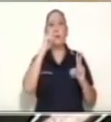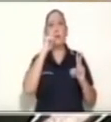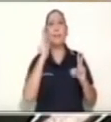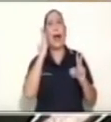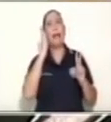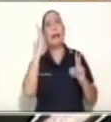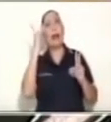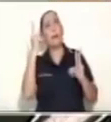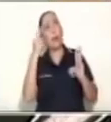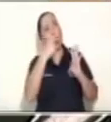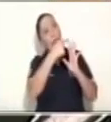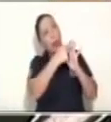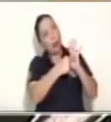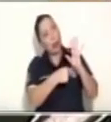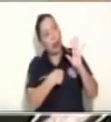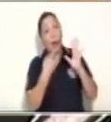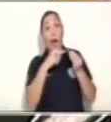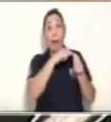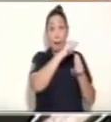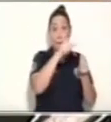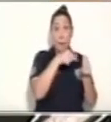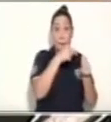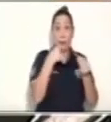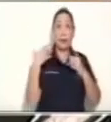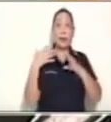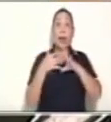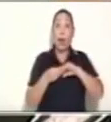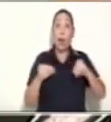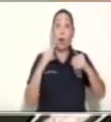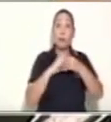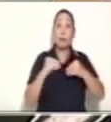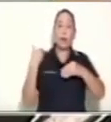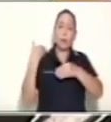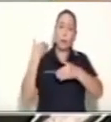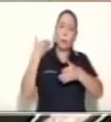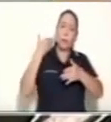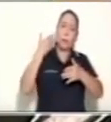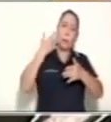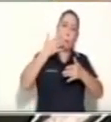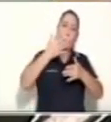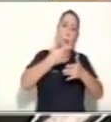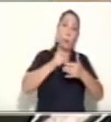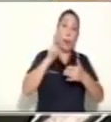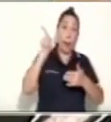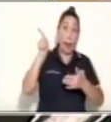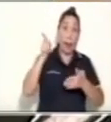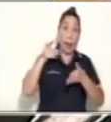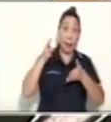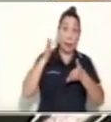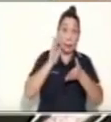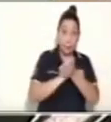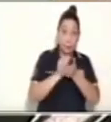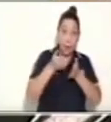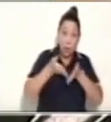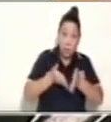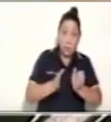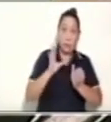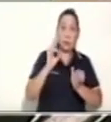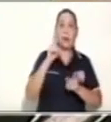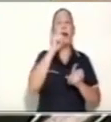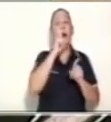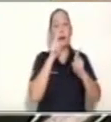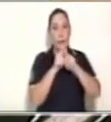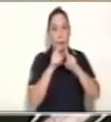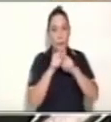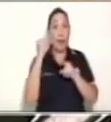abuela, a mi papá, a mí, y yo se lo voy a transmitir a mis hijos. ¿Sí? Esa es de